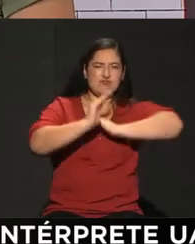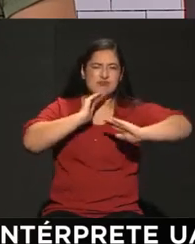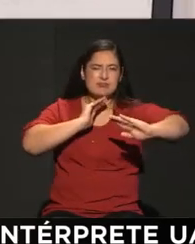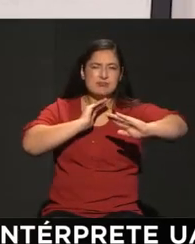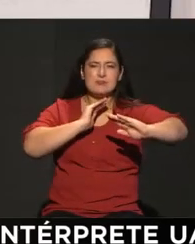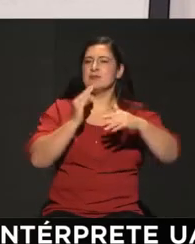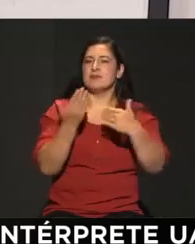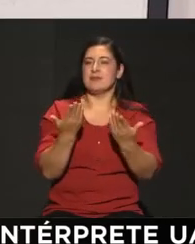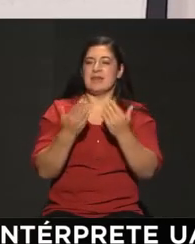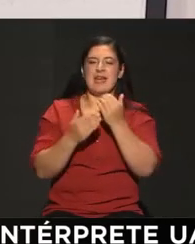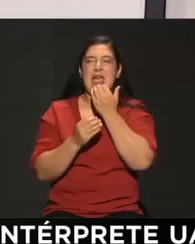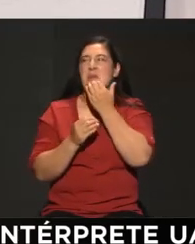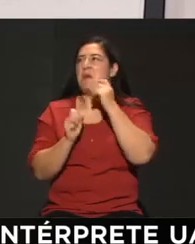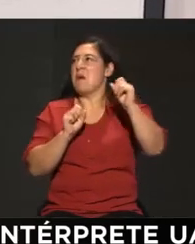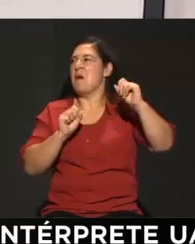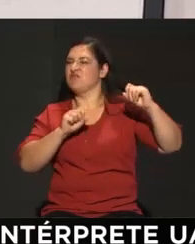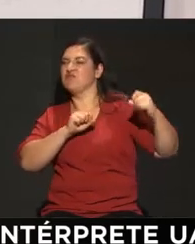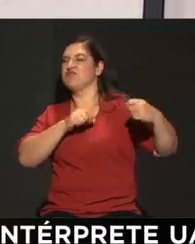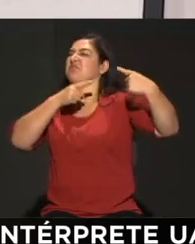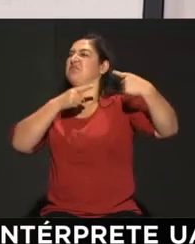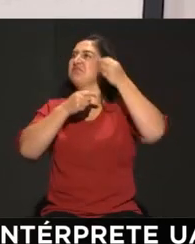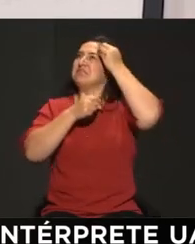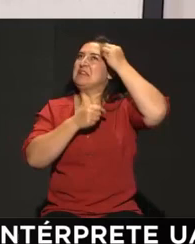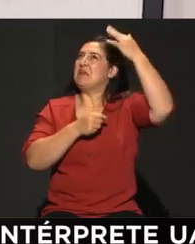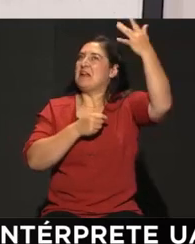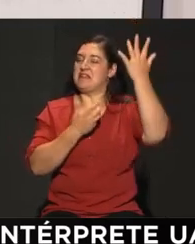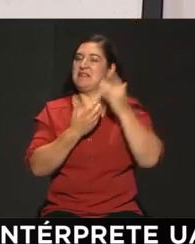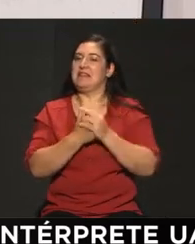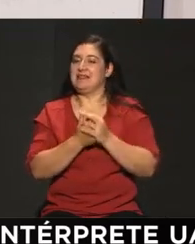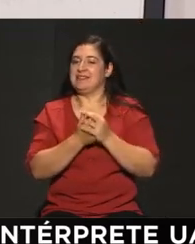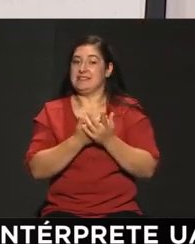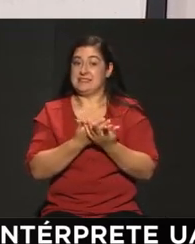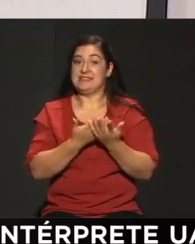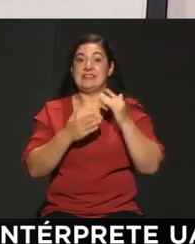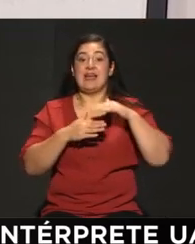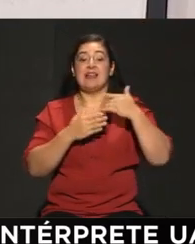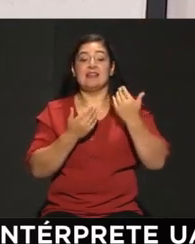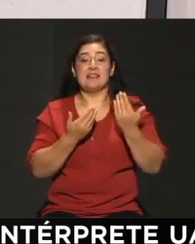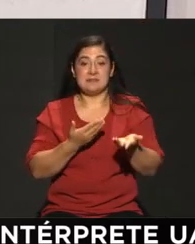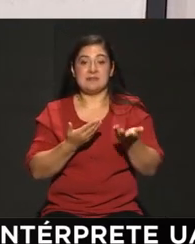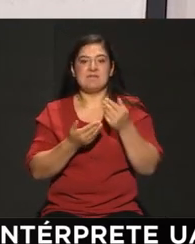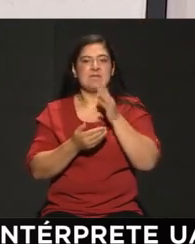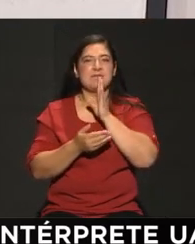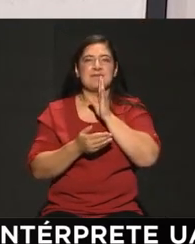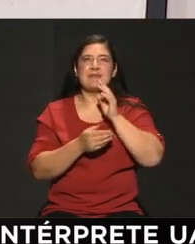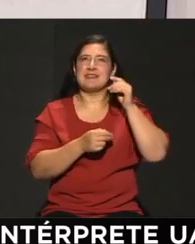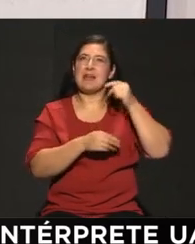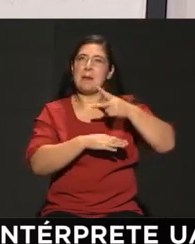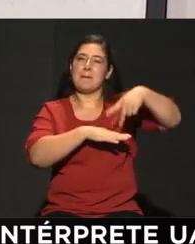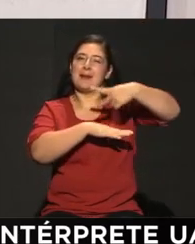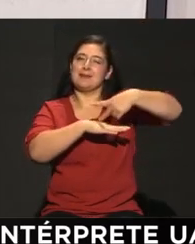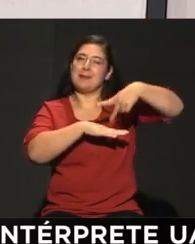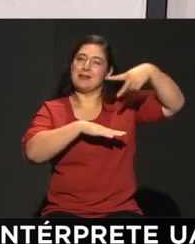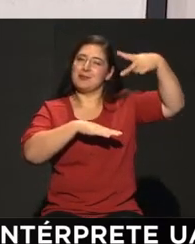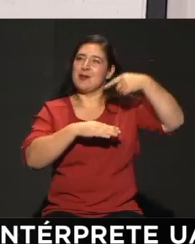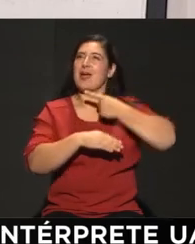contra algún enemigo que nos queremos imaginar. Bueno, y vamos nuevamente a traer un personaje que nos guste desde